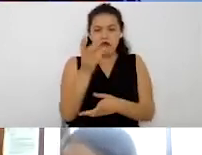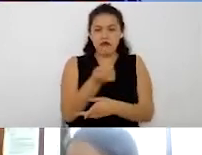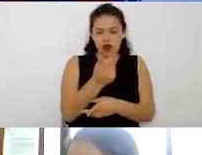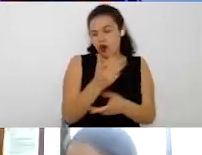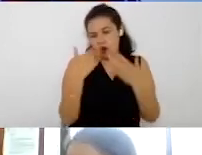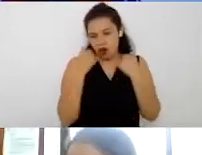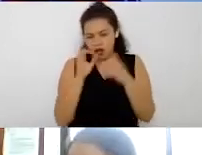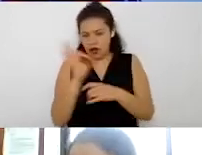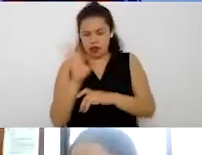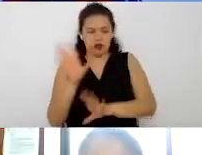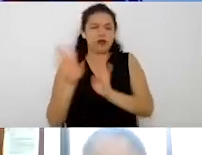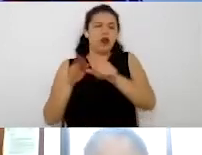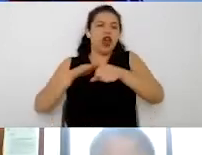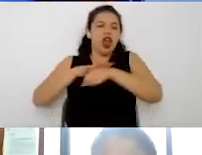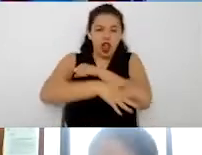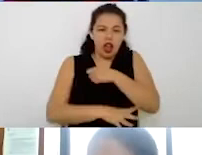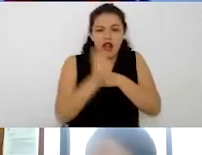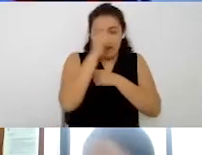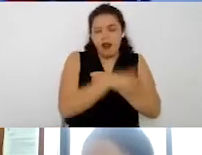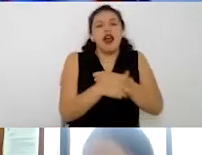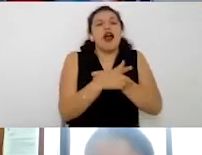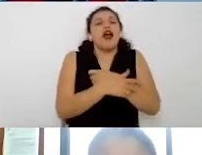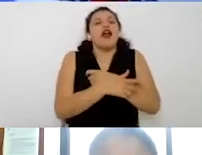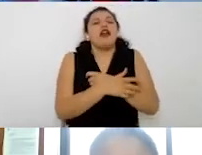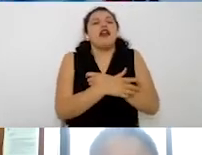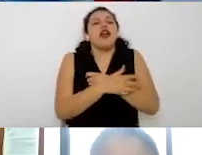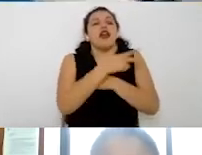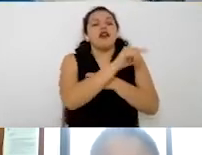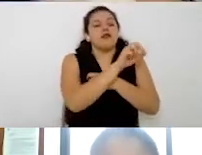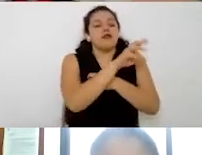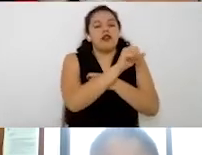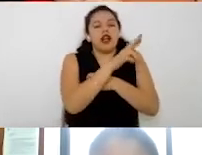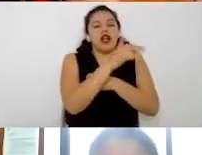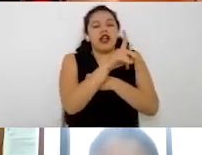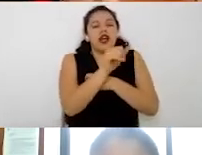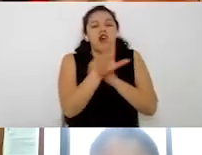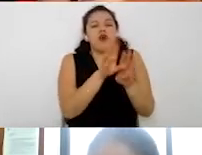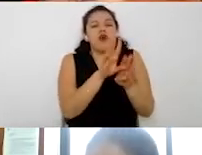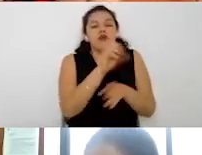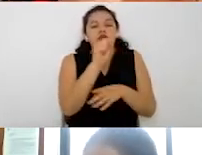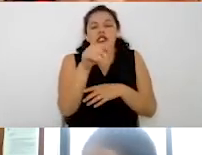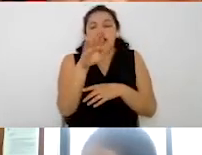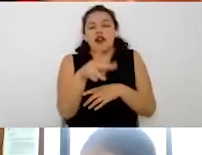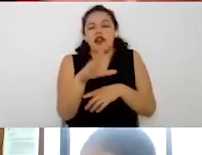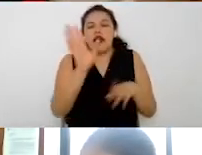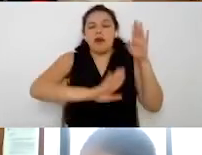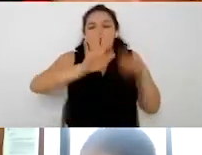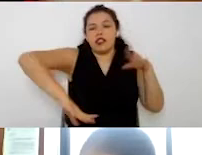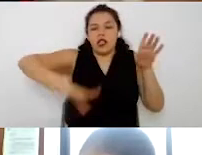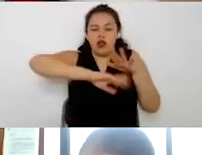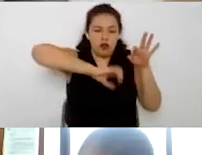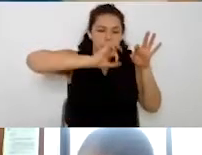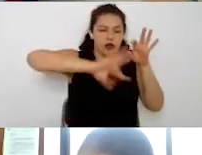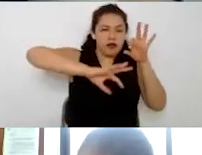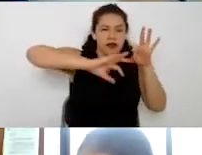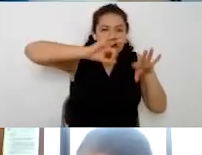nos raspamos, que también se le conoce como hemorragia tipo sábana, que es a lo mejor cuando nos raspamos y queda como tipo de gotitas aquí nada más, gotitas de